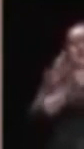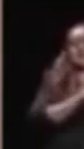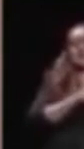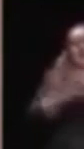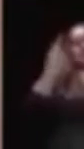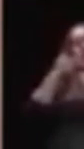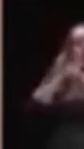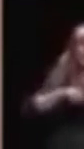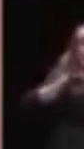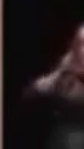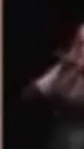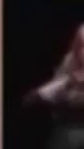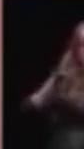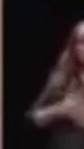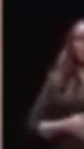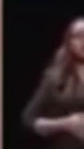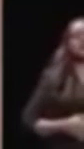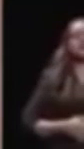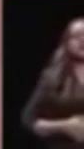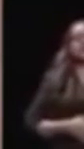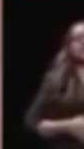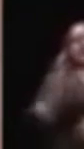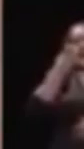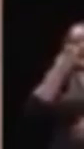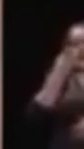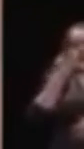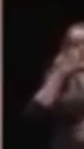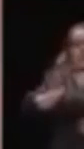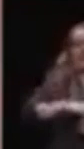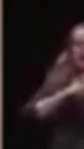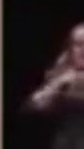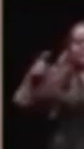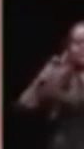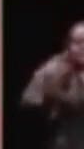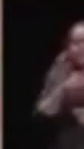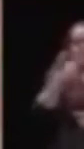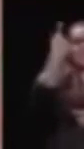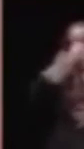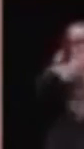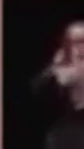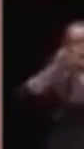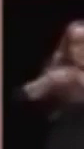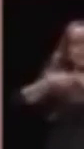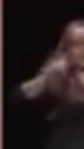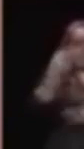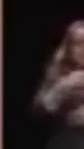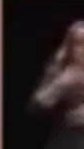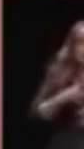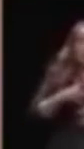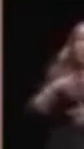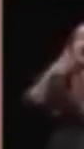en personal de apoyo. Es la que más elementos tiene por población de toda la